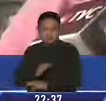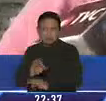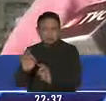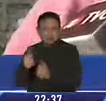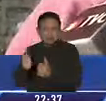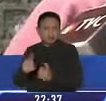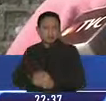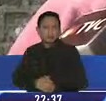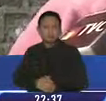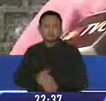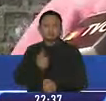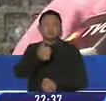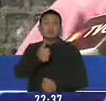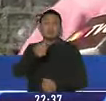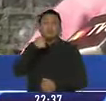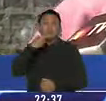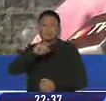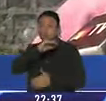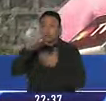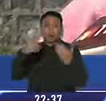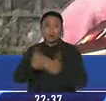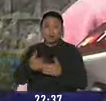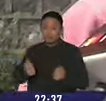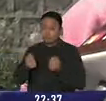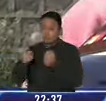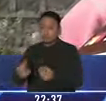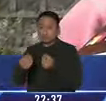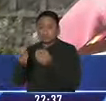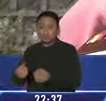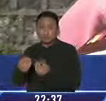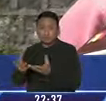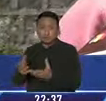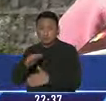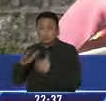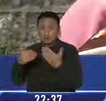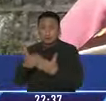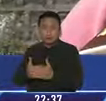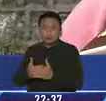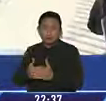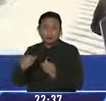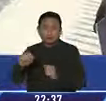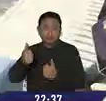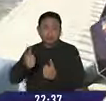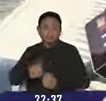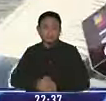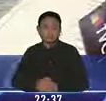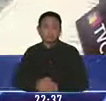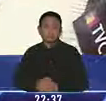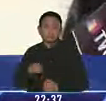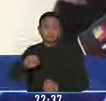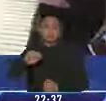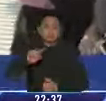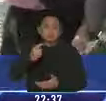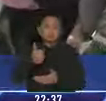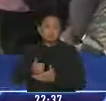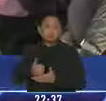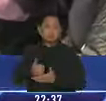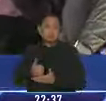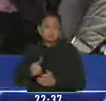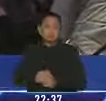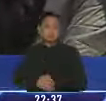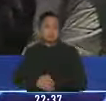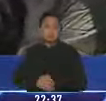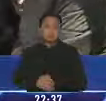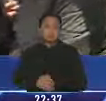atenciones. Ellos mismos ya ponen todo, de ahí mismo ya están todo ya atendido bien. Sí, nos han atendido bien. Le ingresamos el